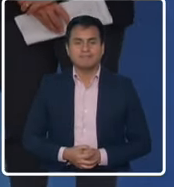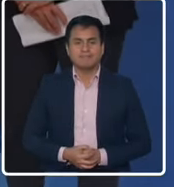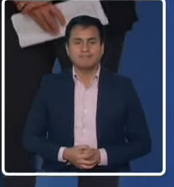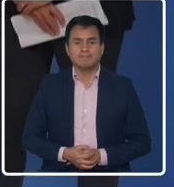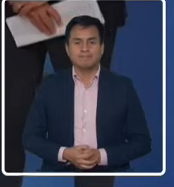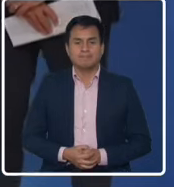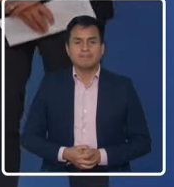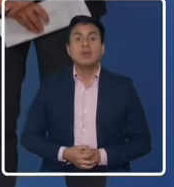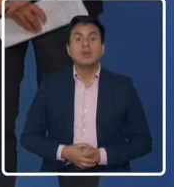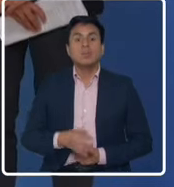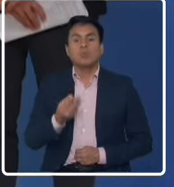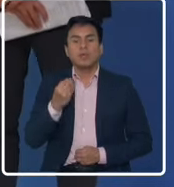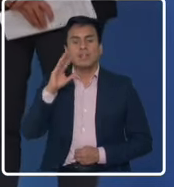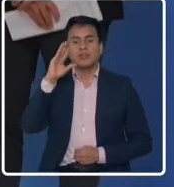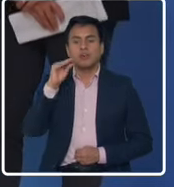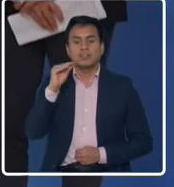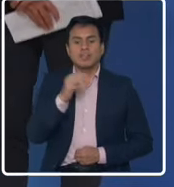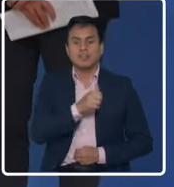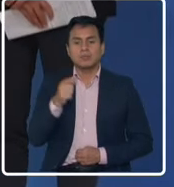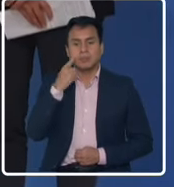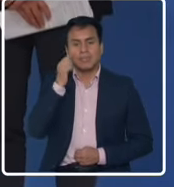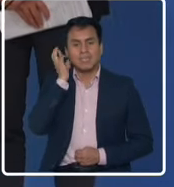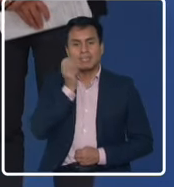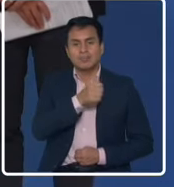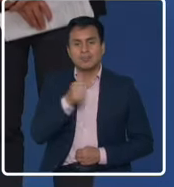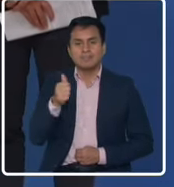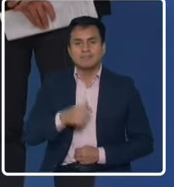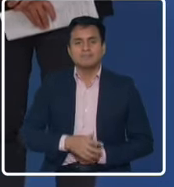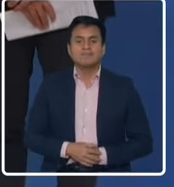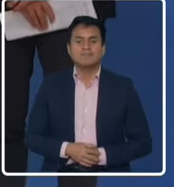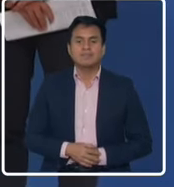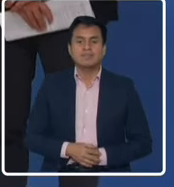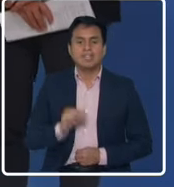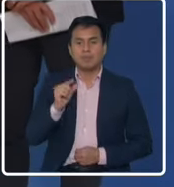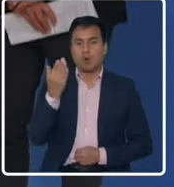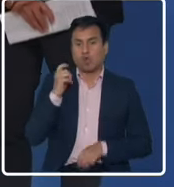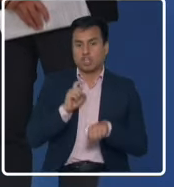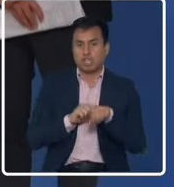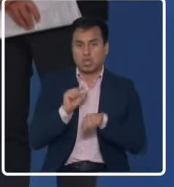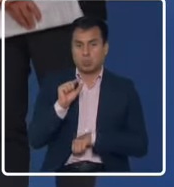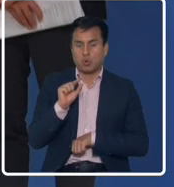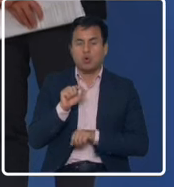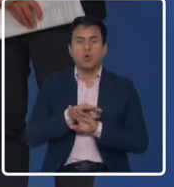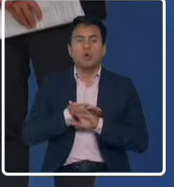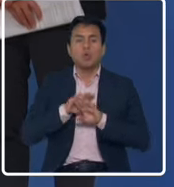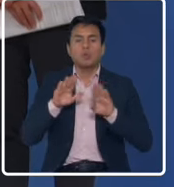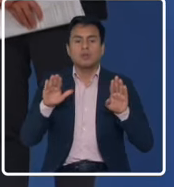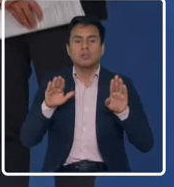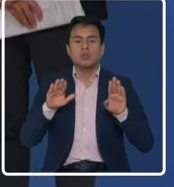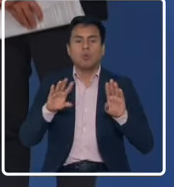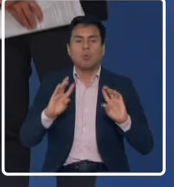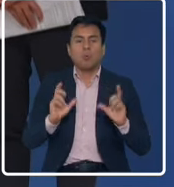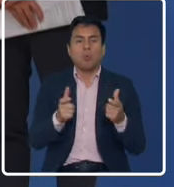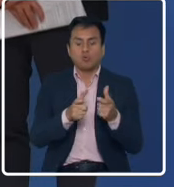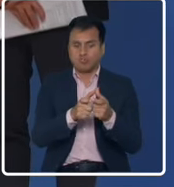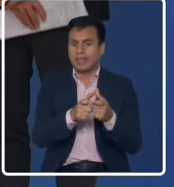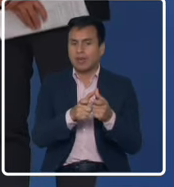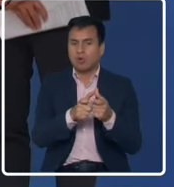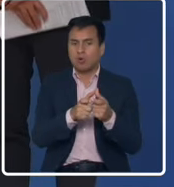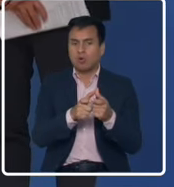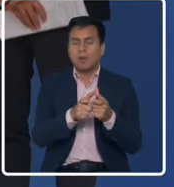gracias muy buenas noches a todos y todas eh hace poco tiempo culminó un consejo